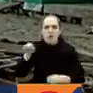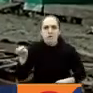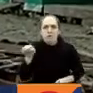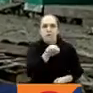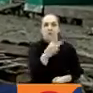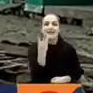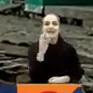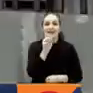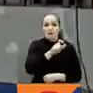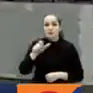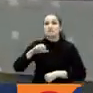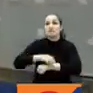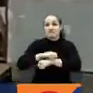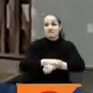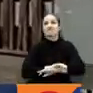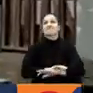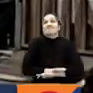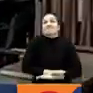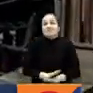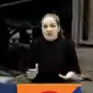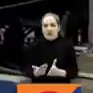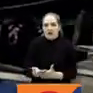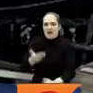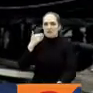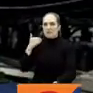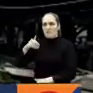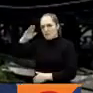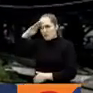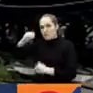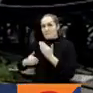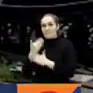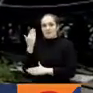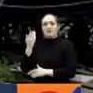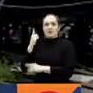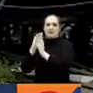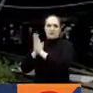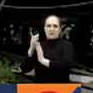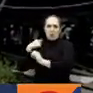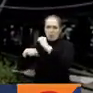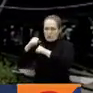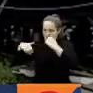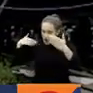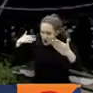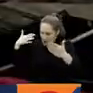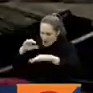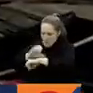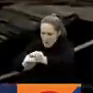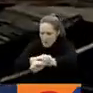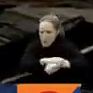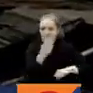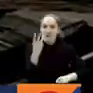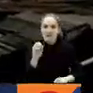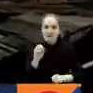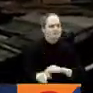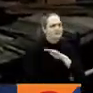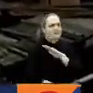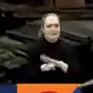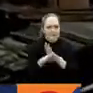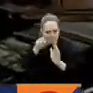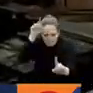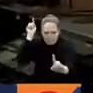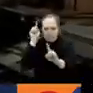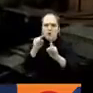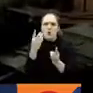personas capturadas han dejado las operaciones que iniciaron en el mes de diciembre del año anterior. Se anunció continuar con la ofensiva contra